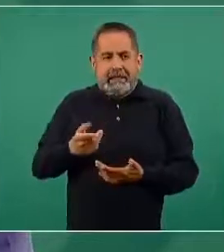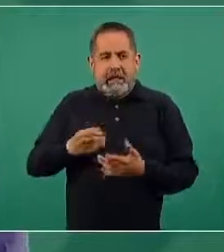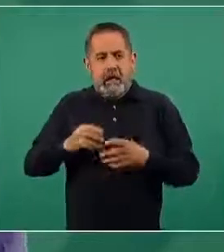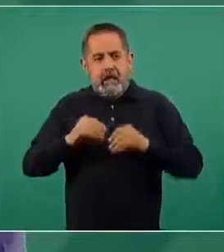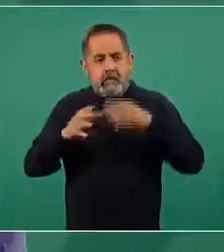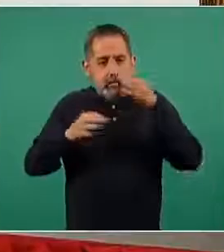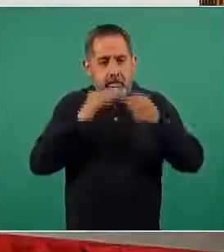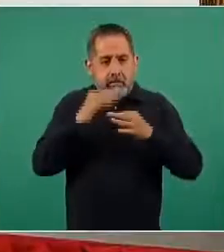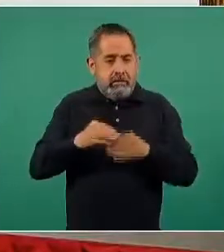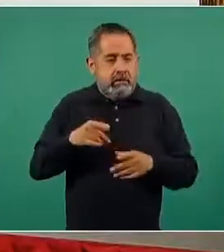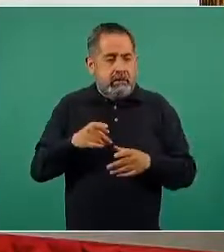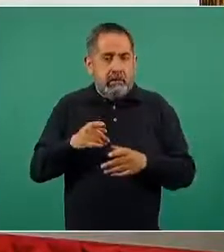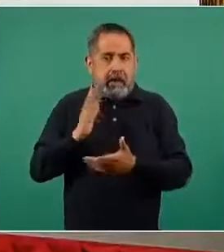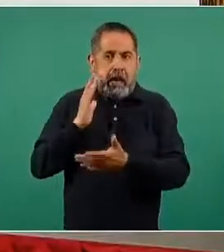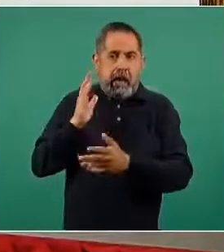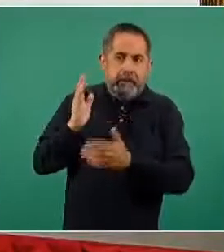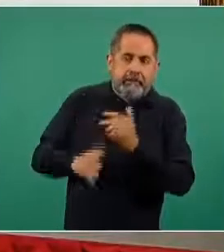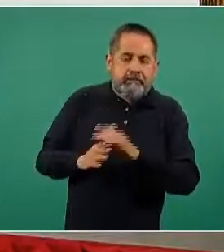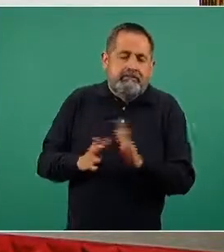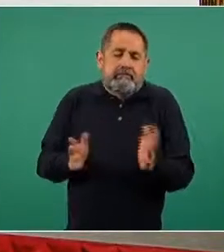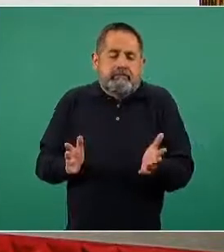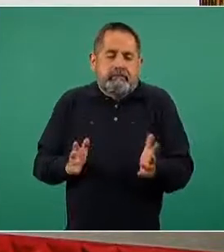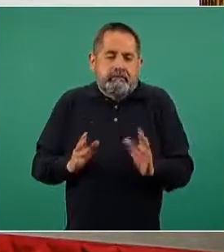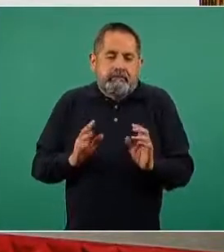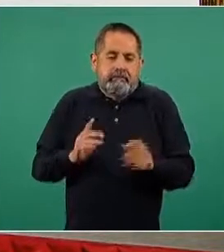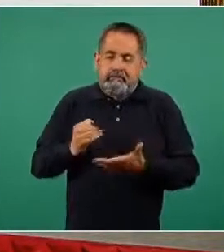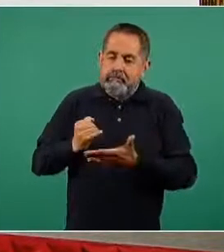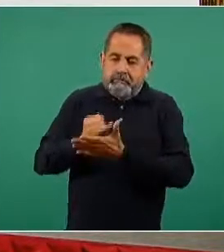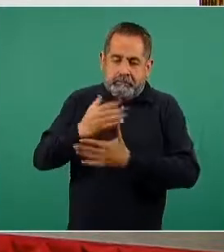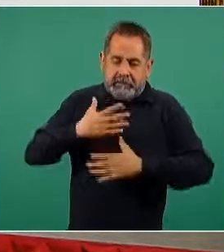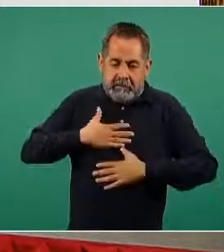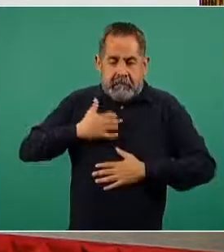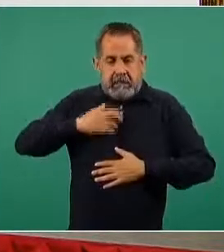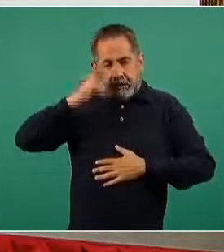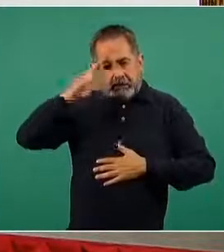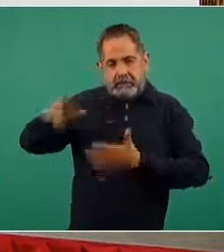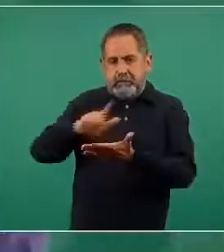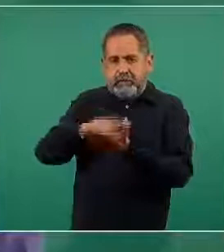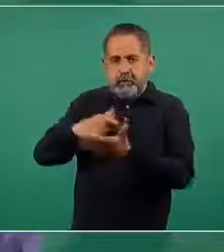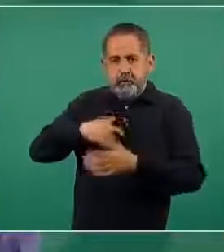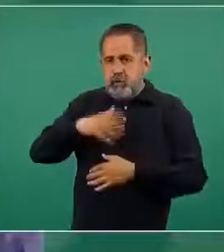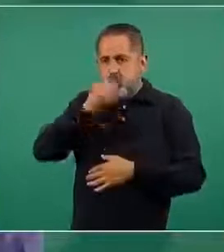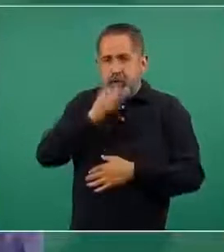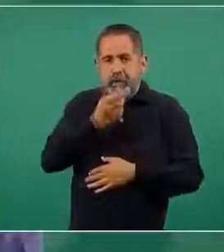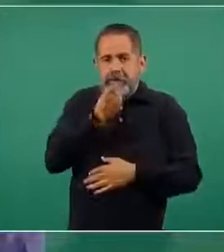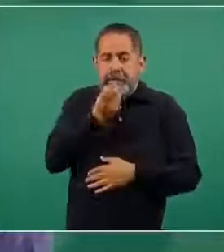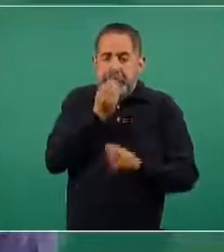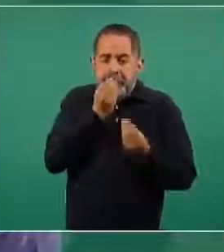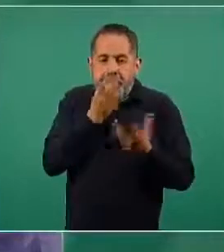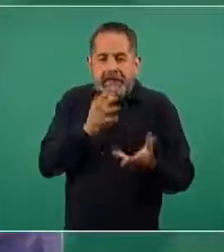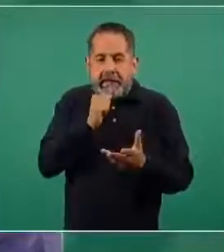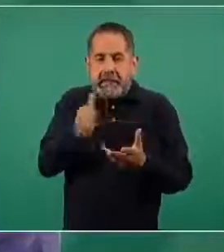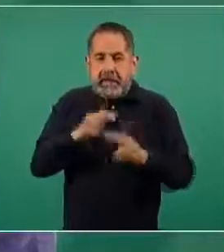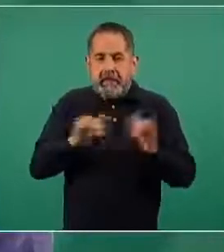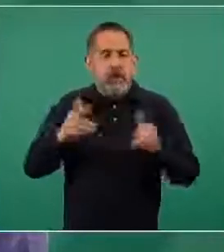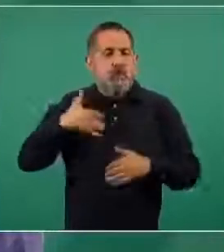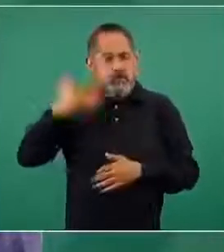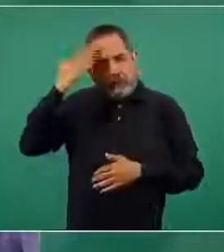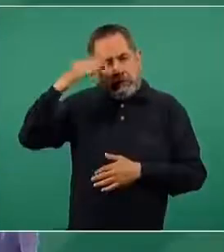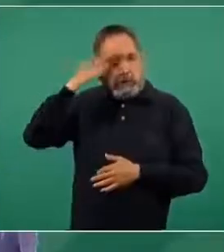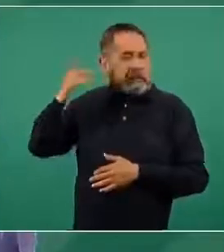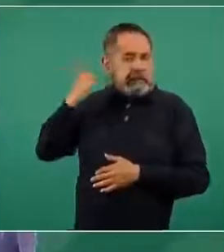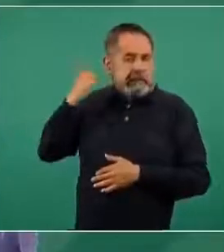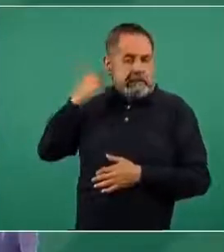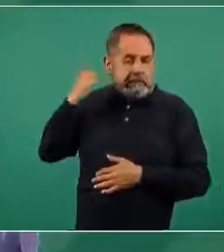se atente contra ese proceso. Entonces, por decisión y por respeto a la ley, no puedo decir absolutamente nada de lo que nosotros